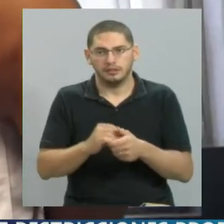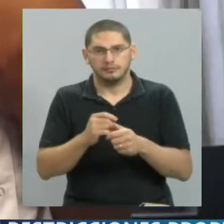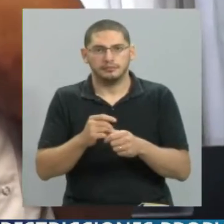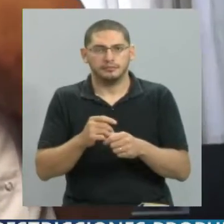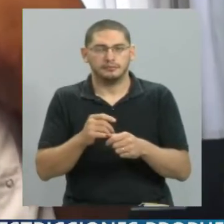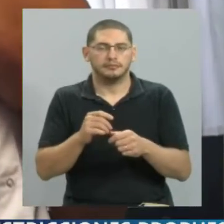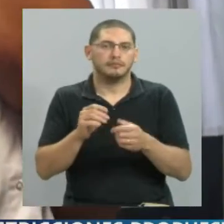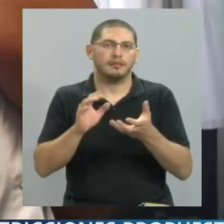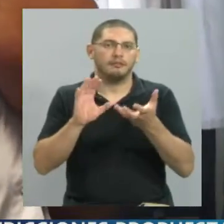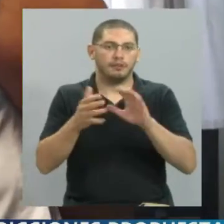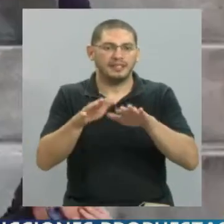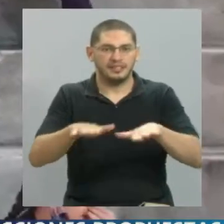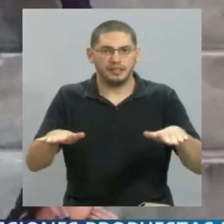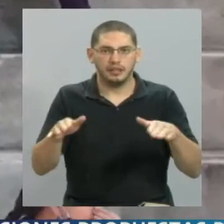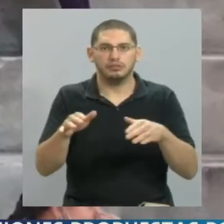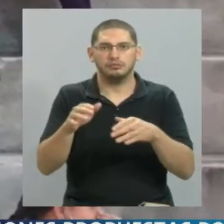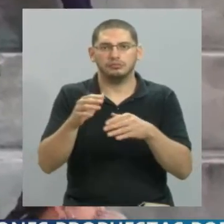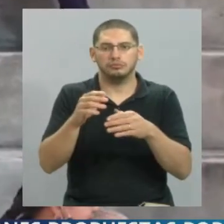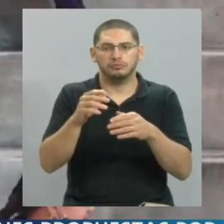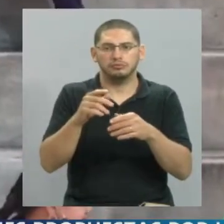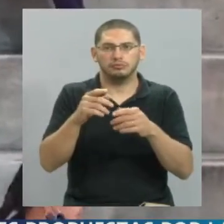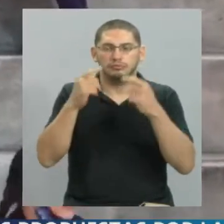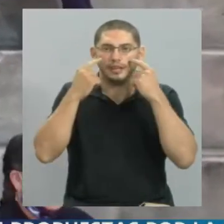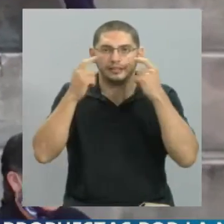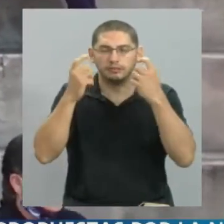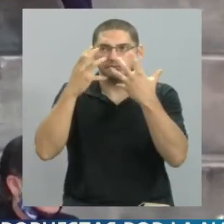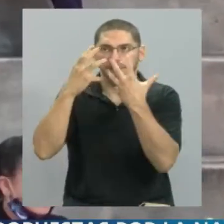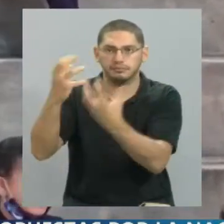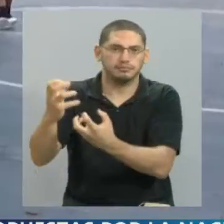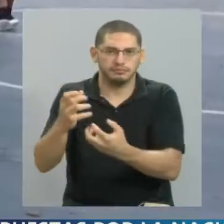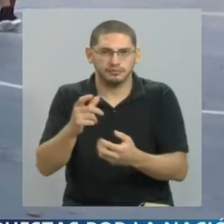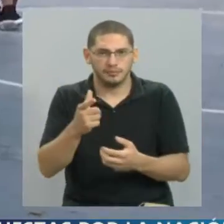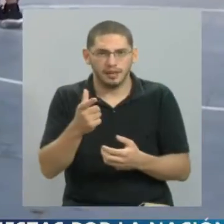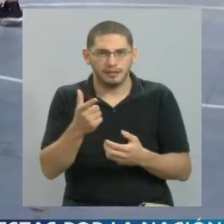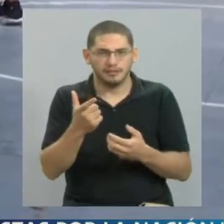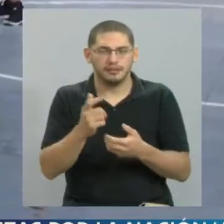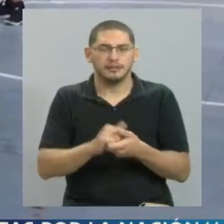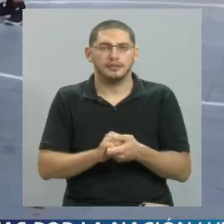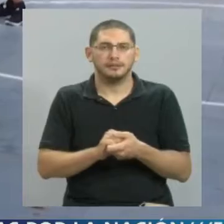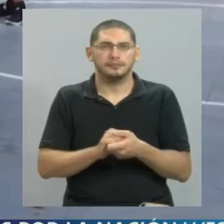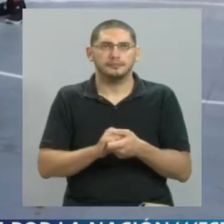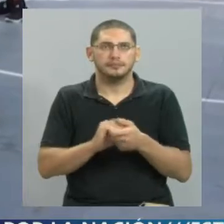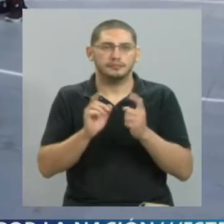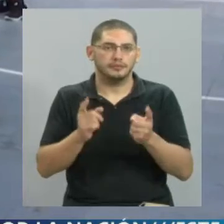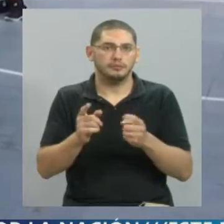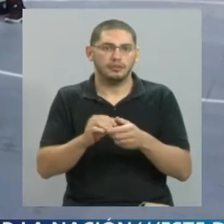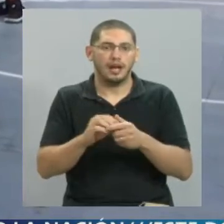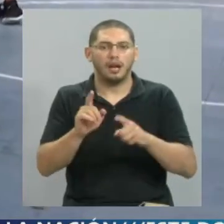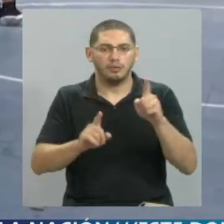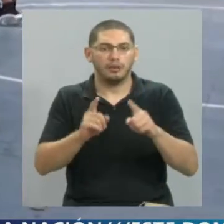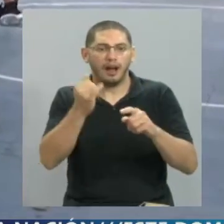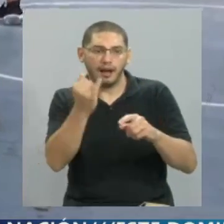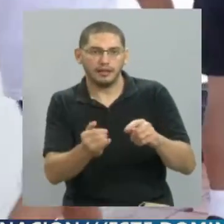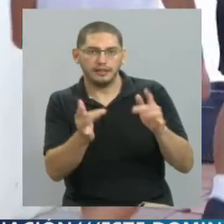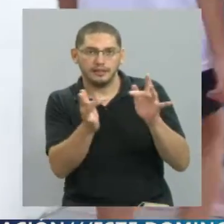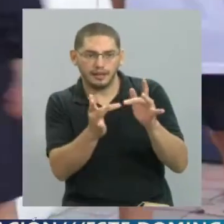ha establecido una brecha muy grande de posibilidades de aprendizaje entre aquellos que disponían de dispositivos y